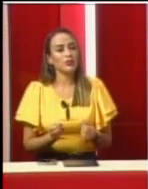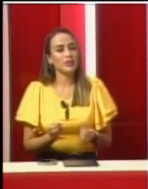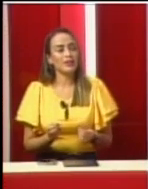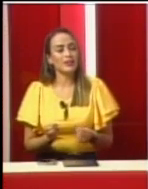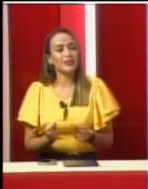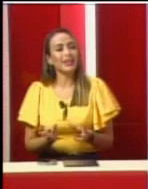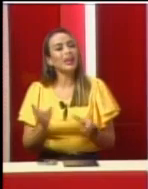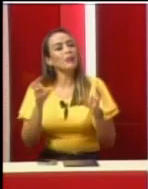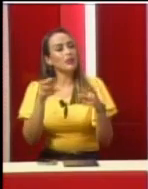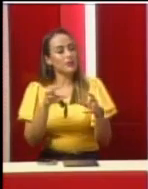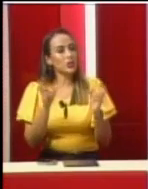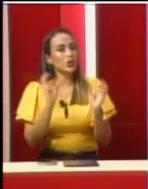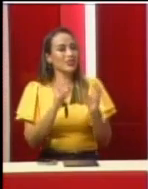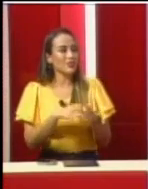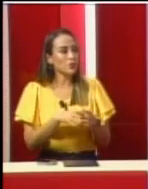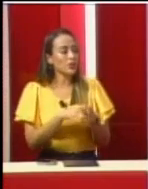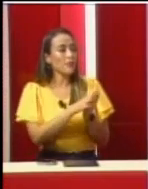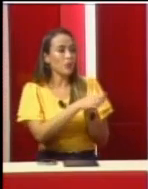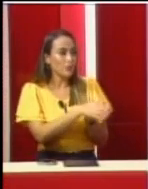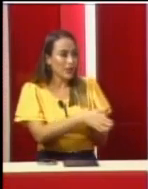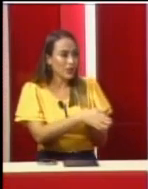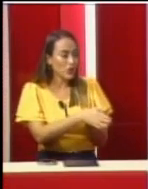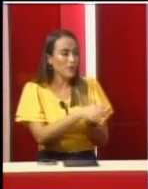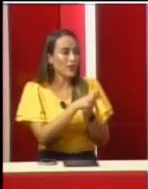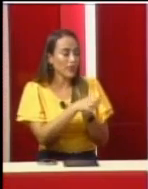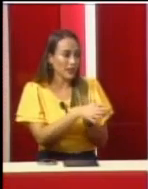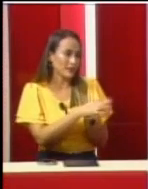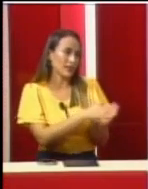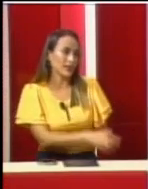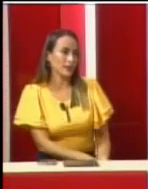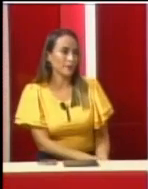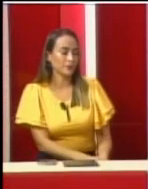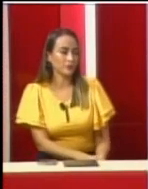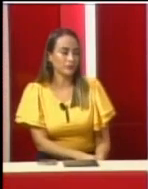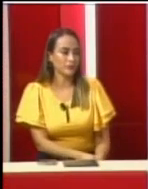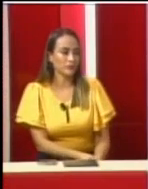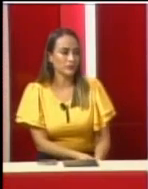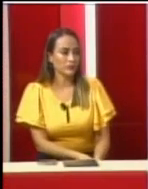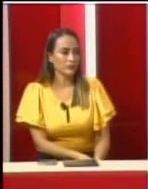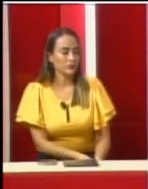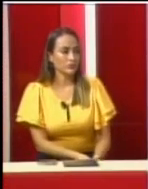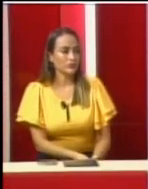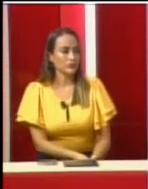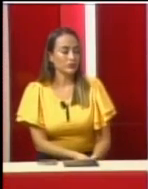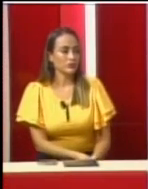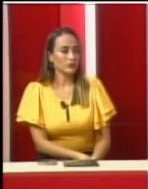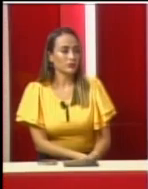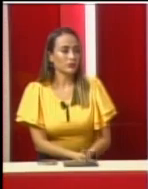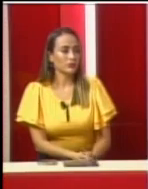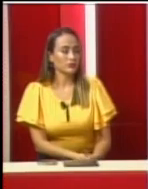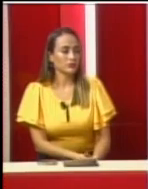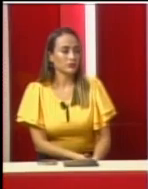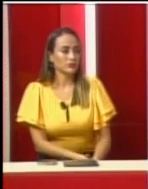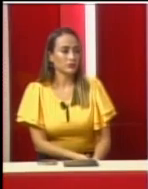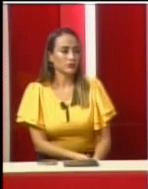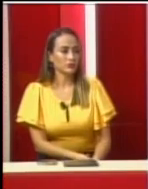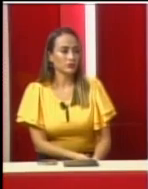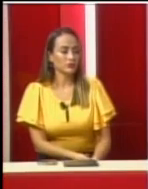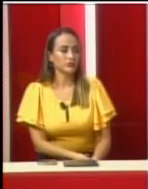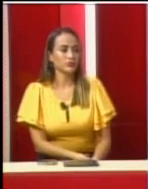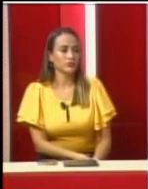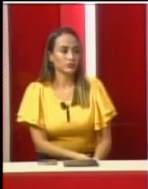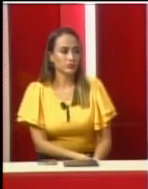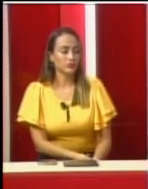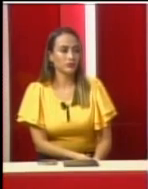esta forma entonces se tenga el beneficio que se busca por medio de esta ley y dejar las reglas bien claras y establecidas para aquellos beneficiarios